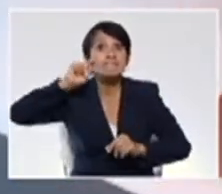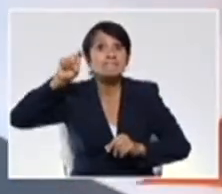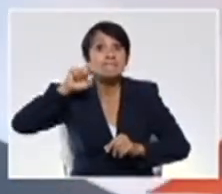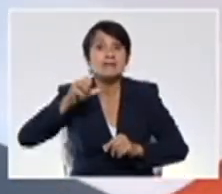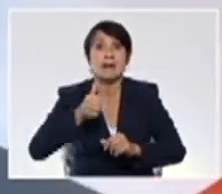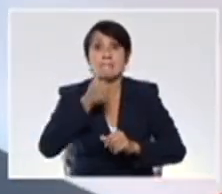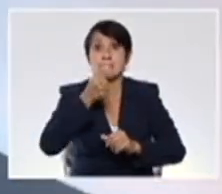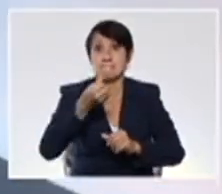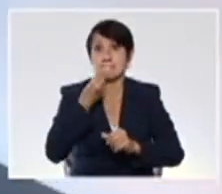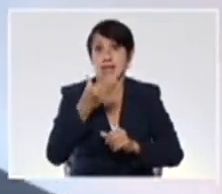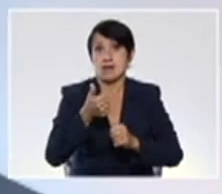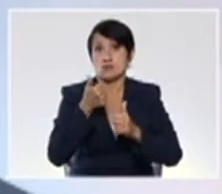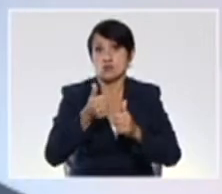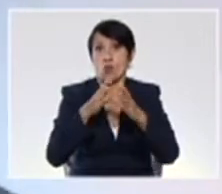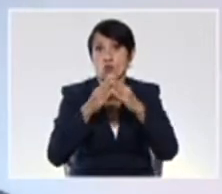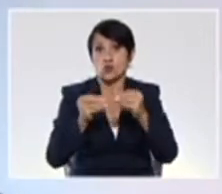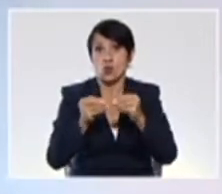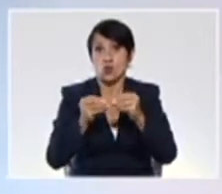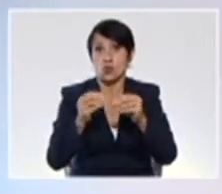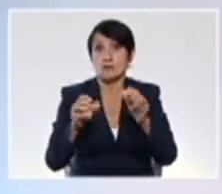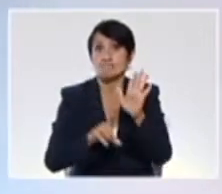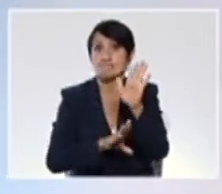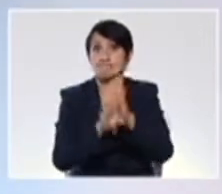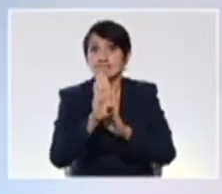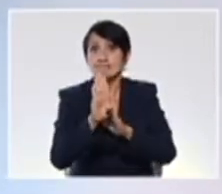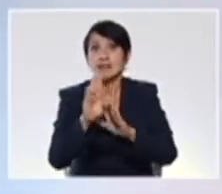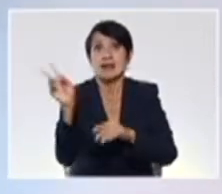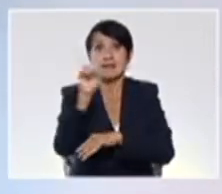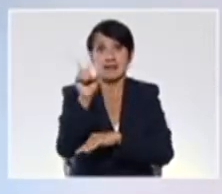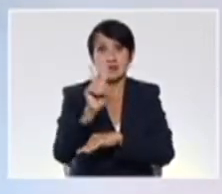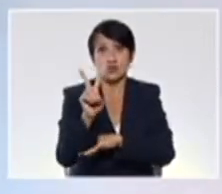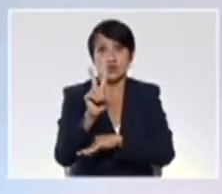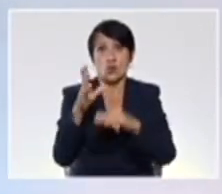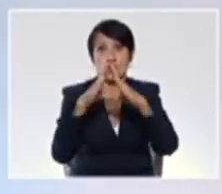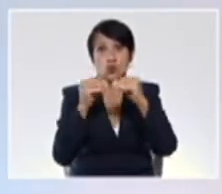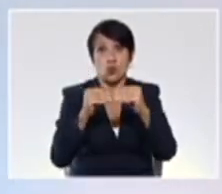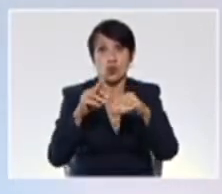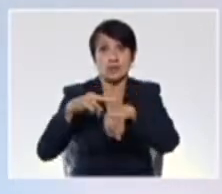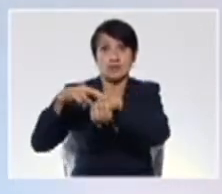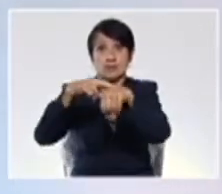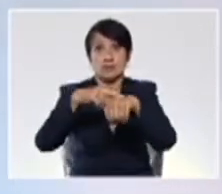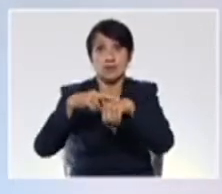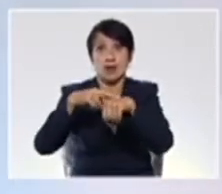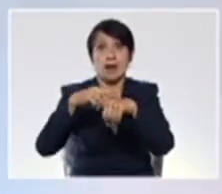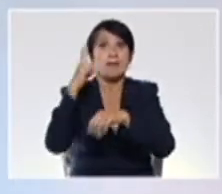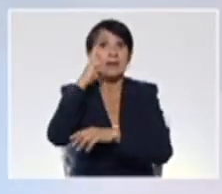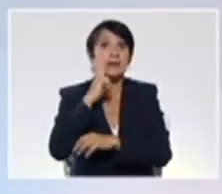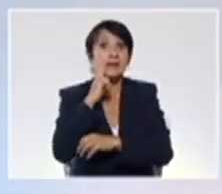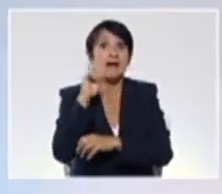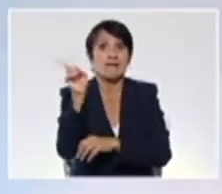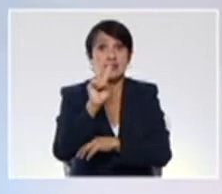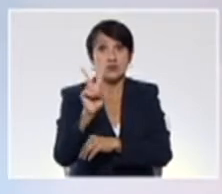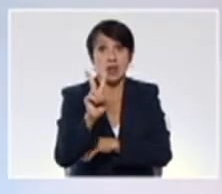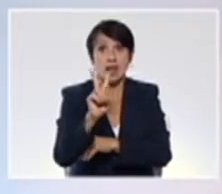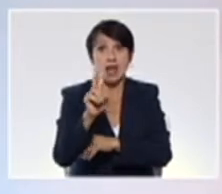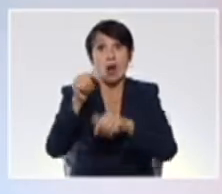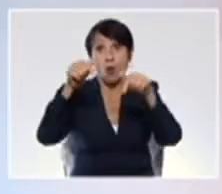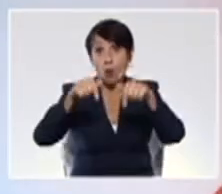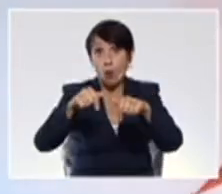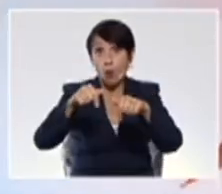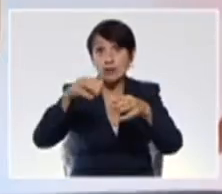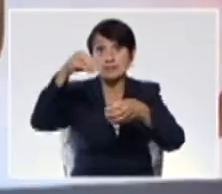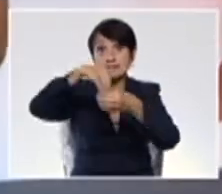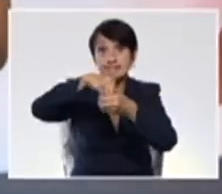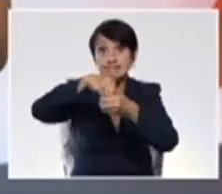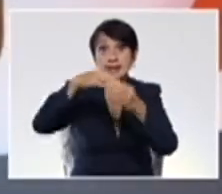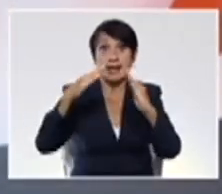hace productiva en función de nuestro hermoso país, la República Bolivariana de Venezuela, que hoy por hoy se puede quedar en casa